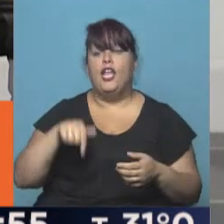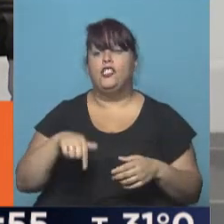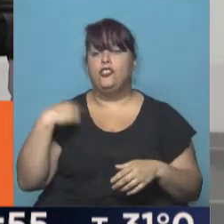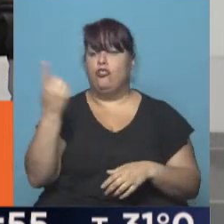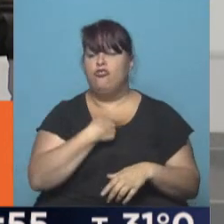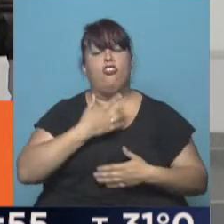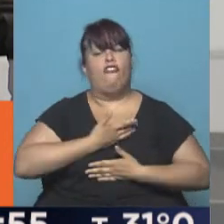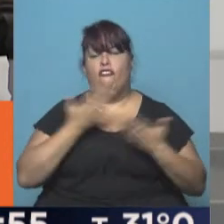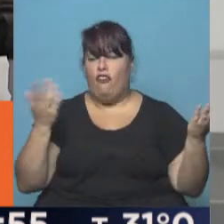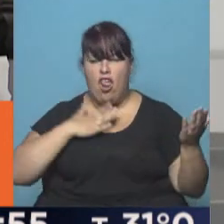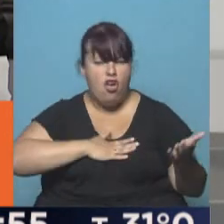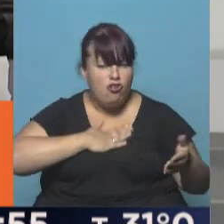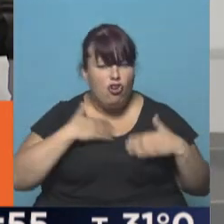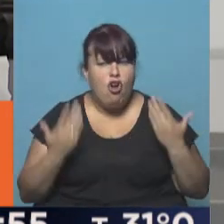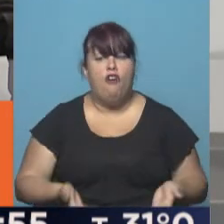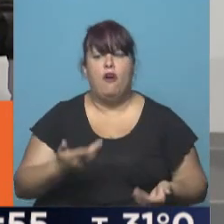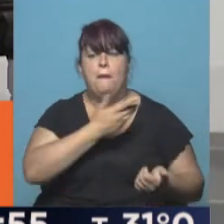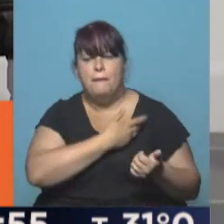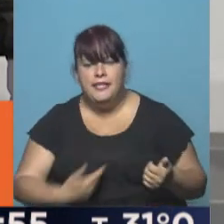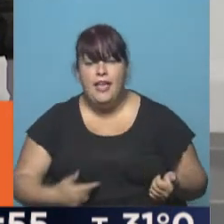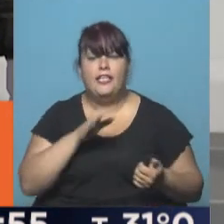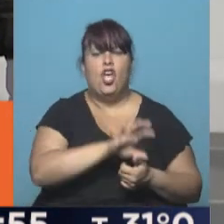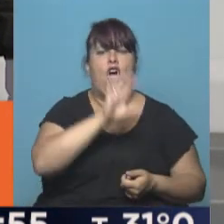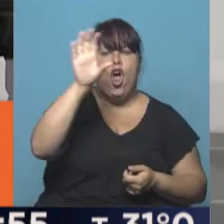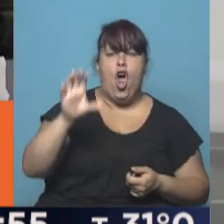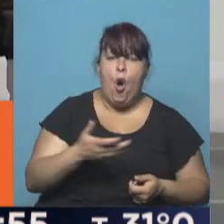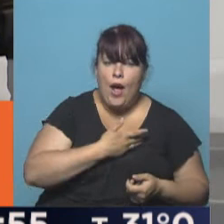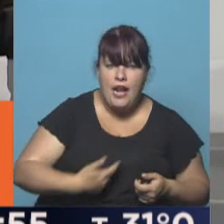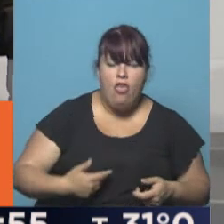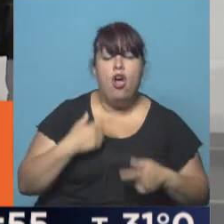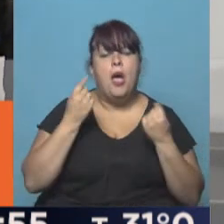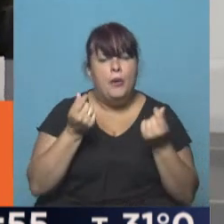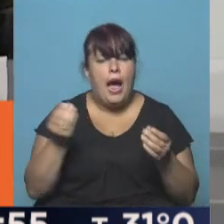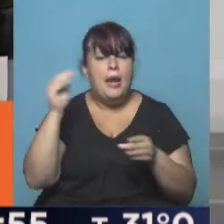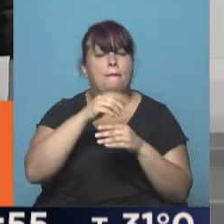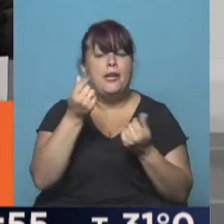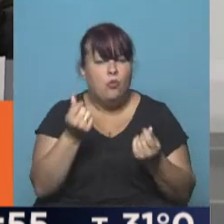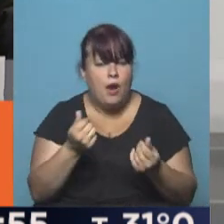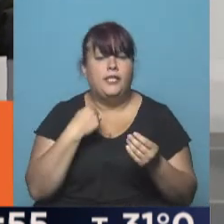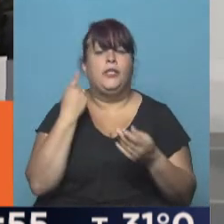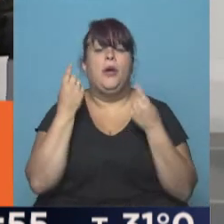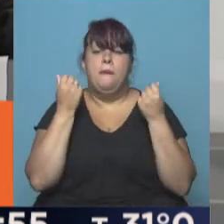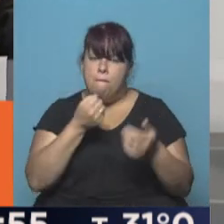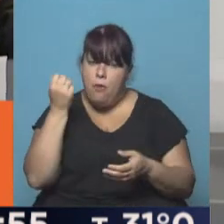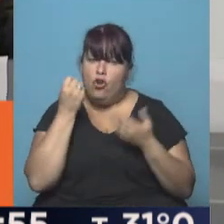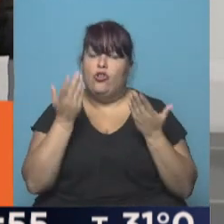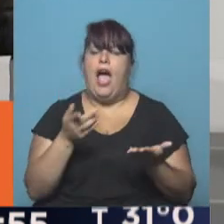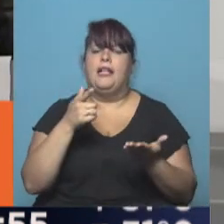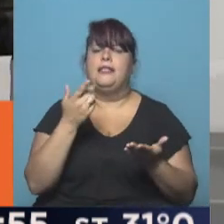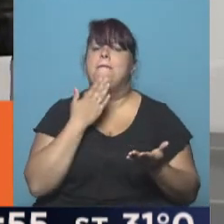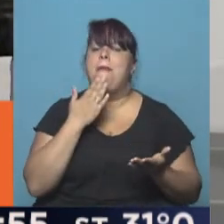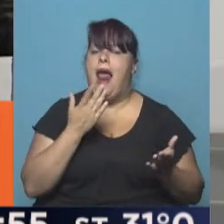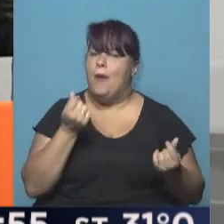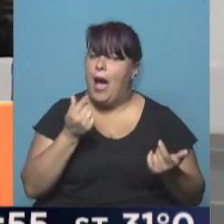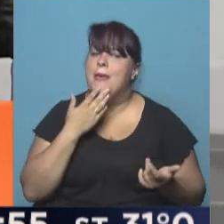estamos tan satisfechos, el presidente y los gobernadores, en haber puesto en valor al presupuesto, puesto en valor a la palabra,